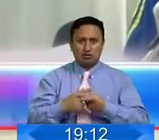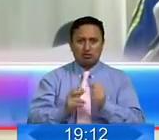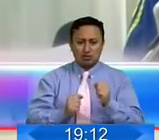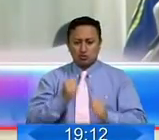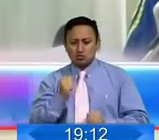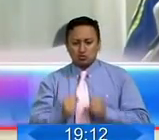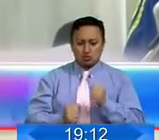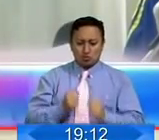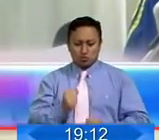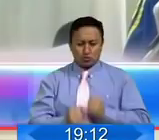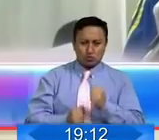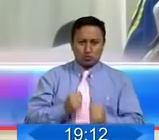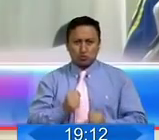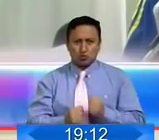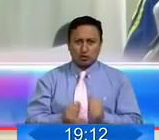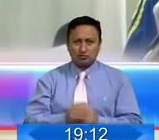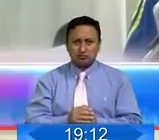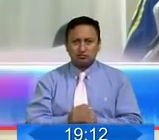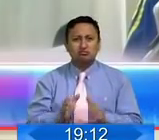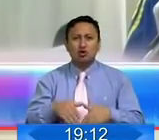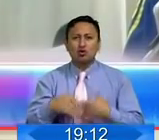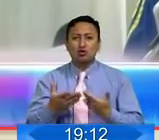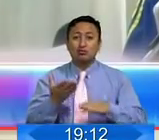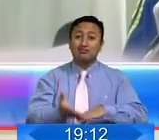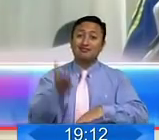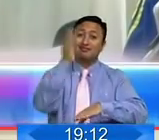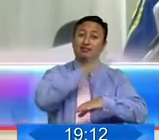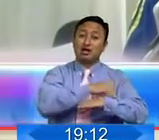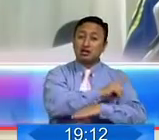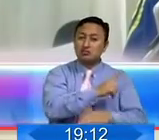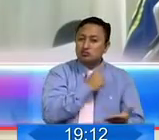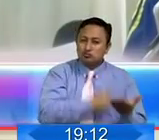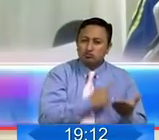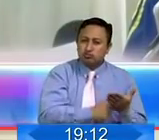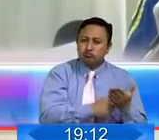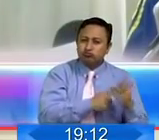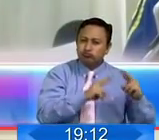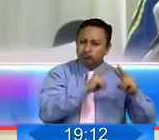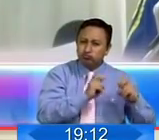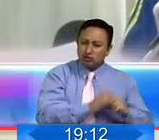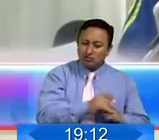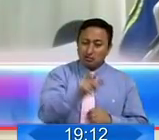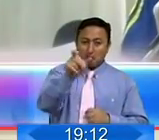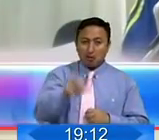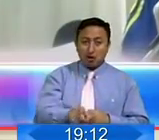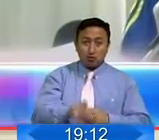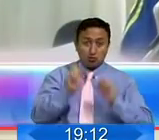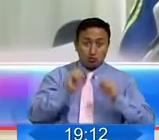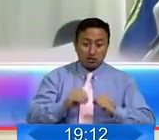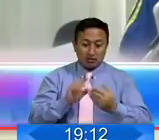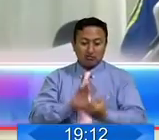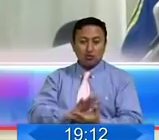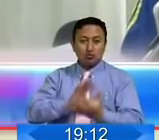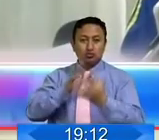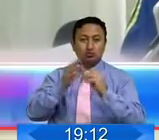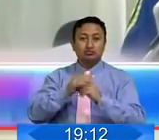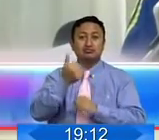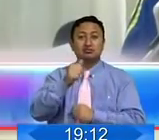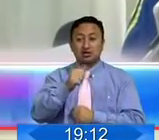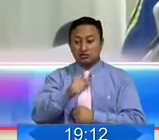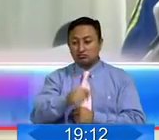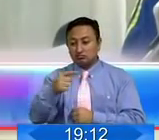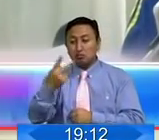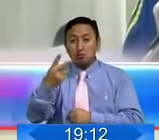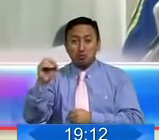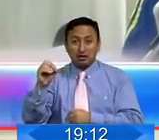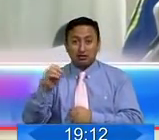esto nosotros hicimos un estudio bastante fuerte para que la deportista pueda hacer la transición de 10 kilómetros a 20 kilómetros y no